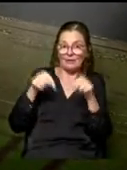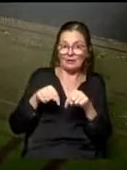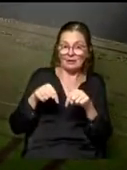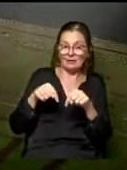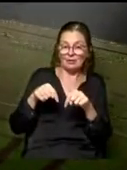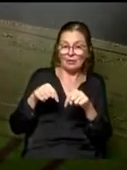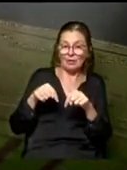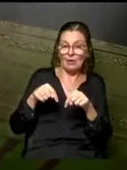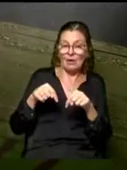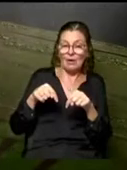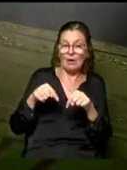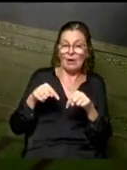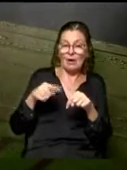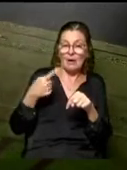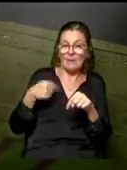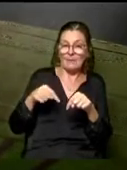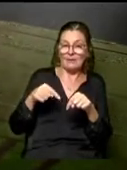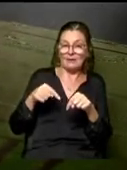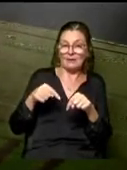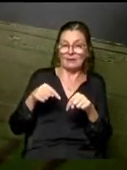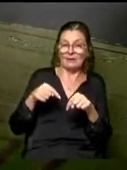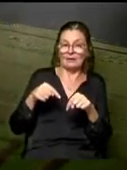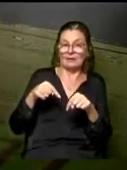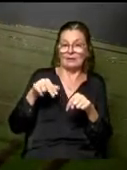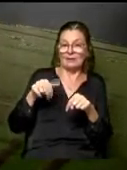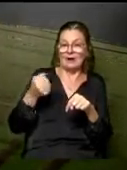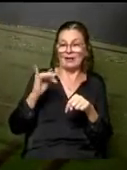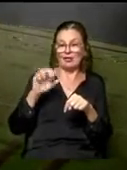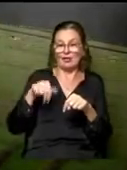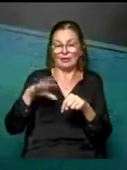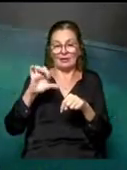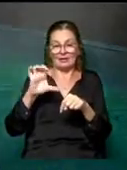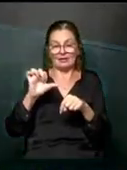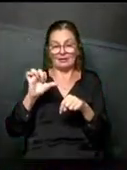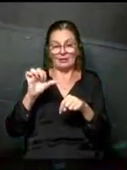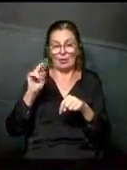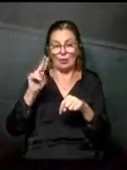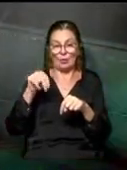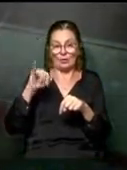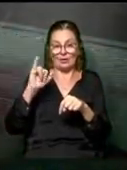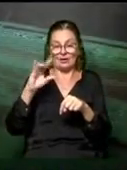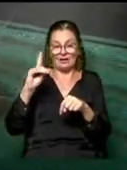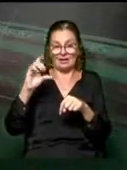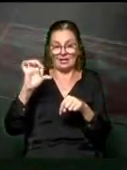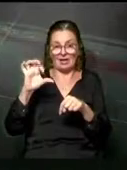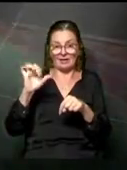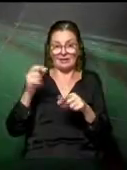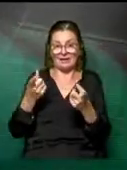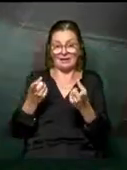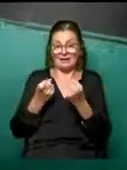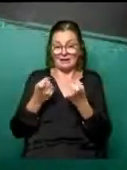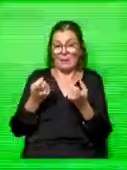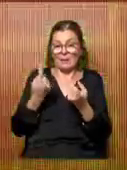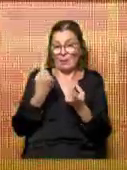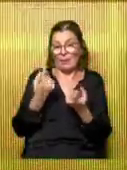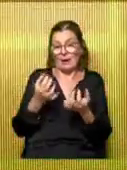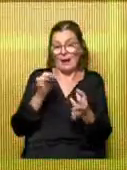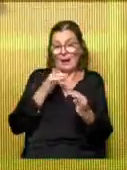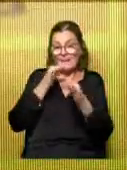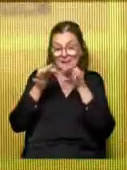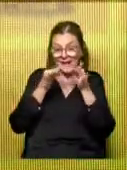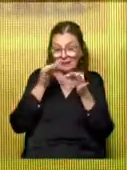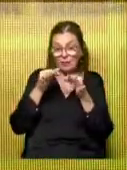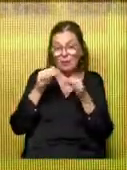capaz que no nos sorprende tanto, pero en las Naciones Unidas, la verdad que necesitamos una explicación de por qué esto está pasando.